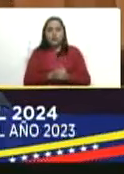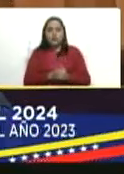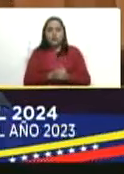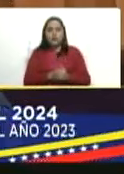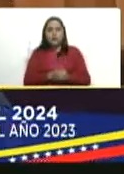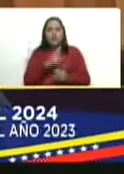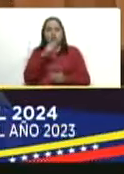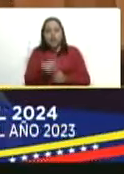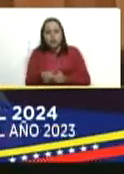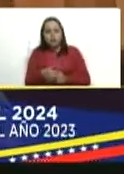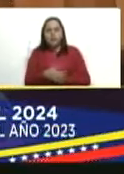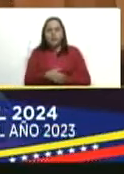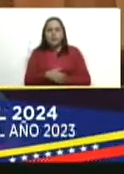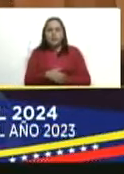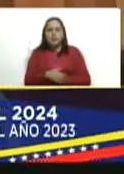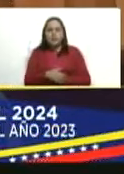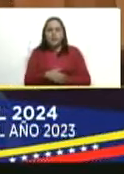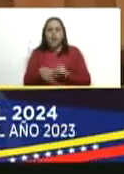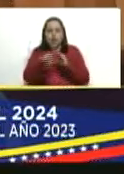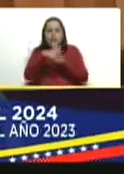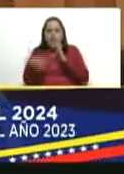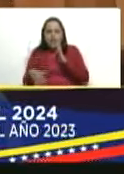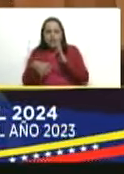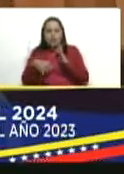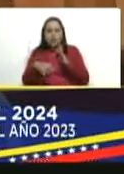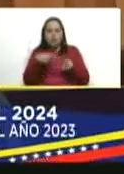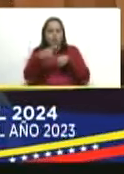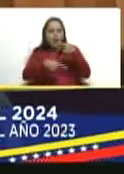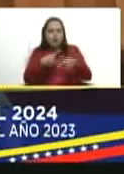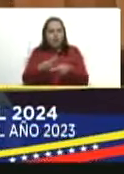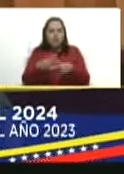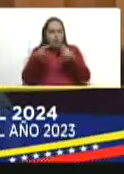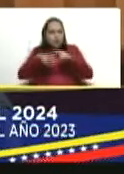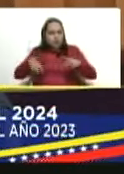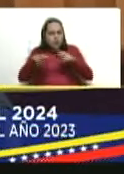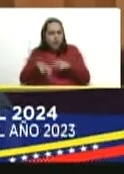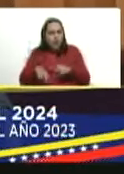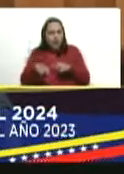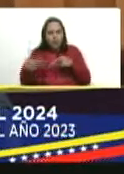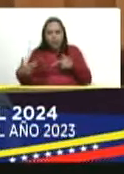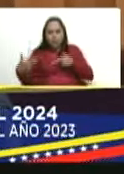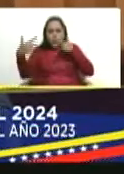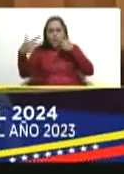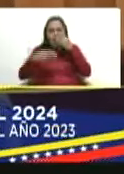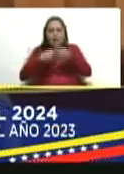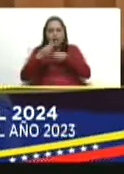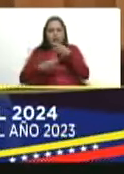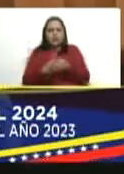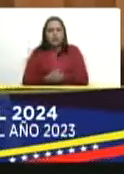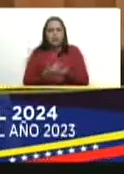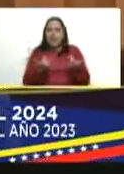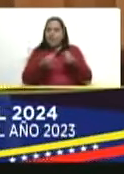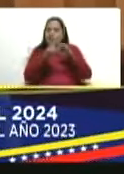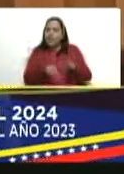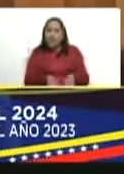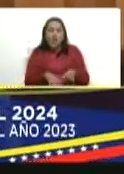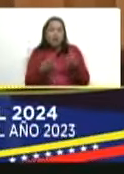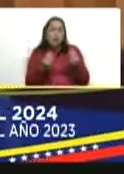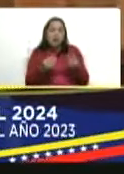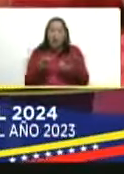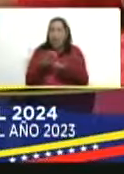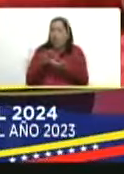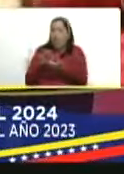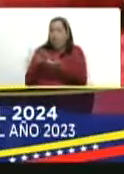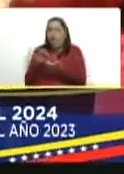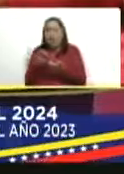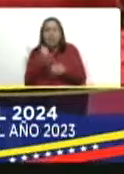las garantías procesales, las audiencias telemáticas, y abandonar tanta burocracia que